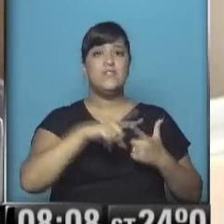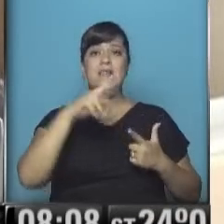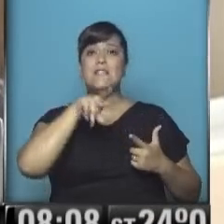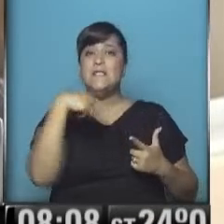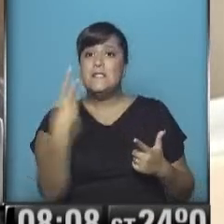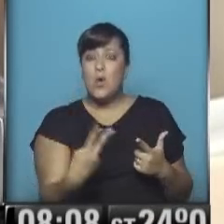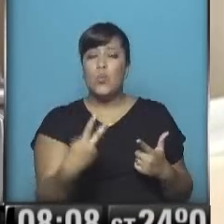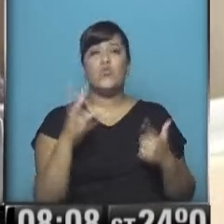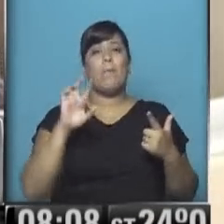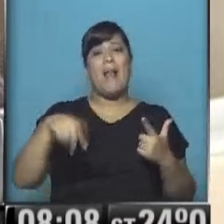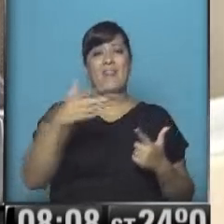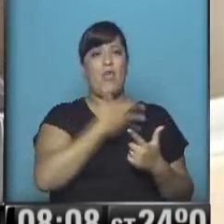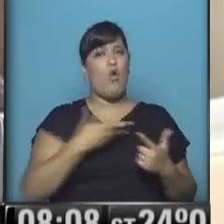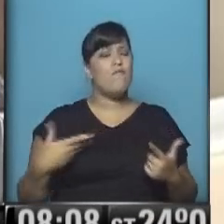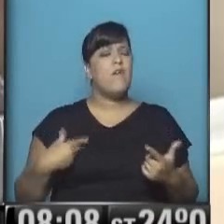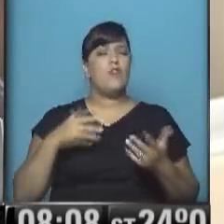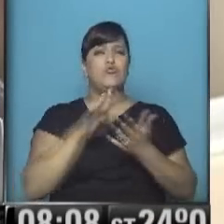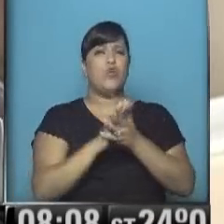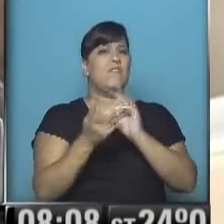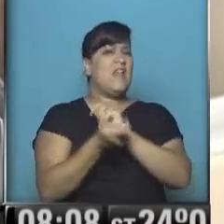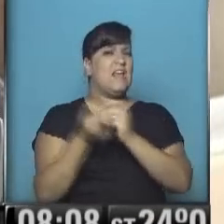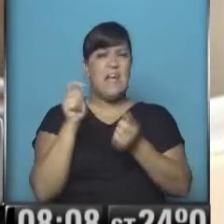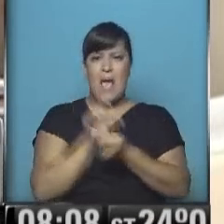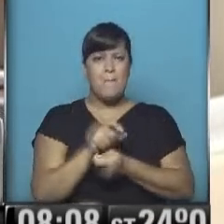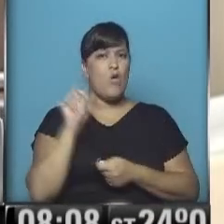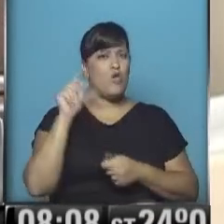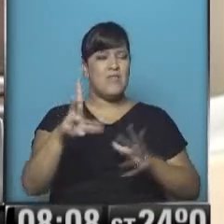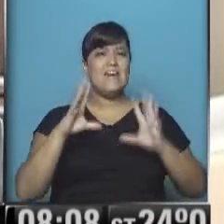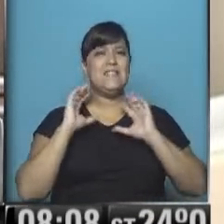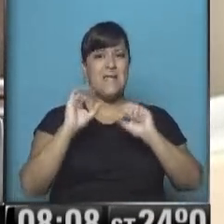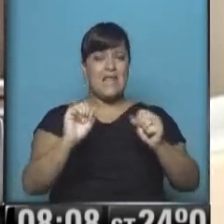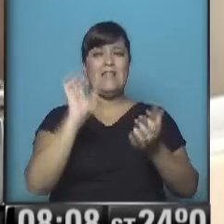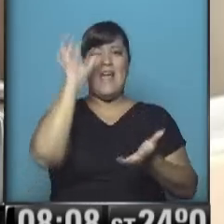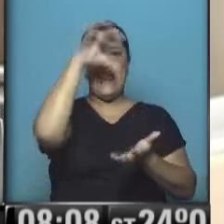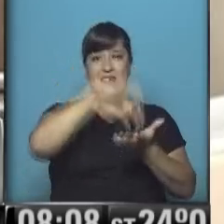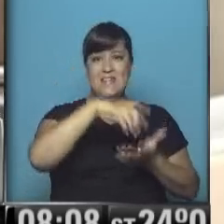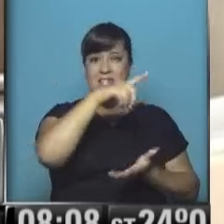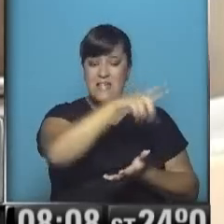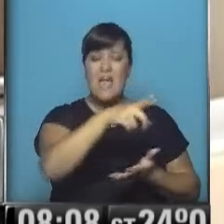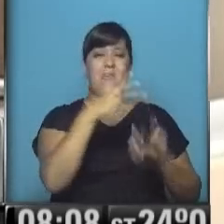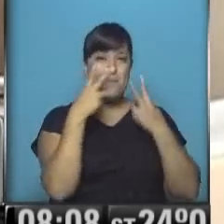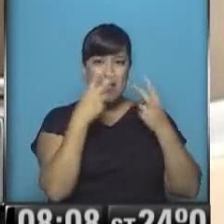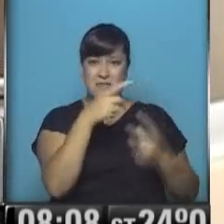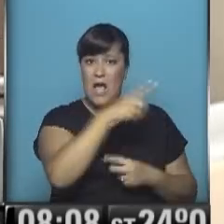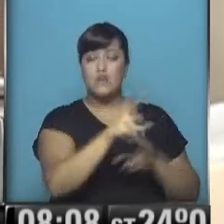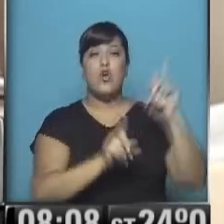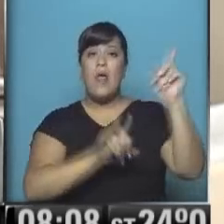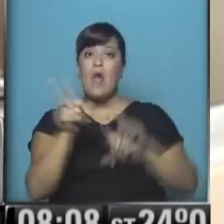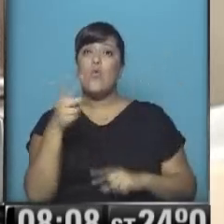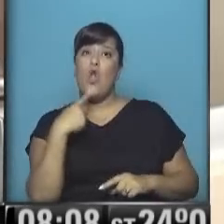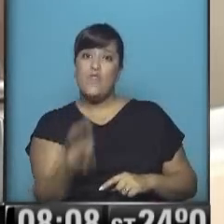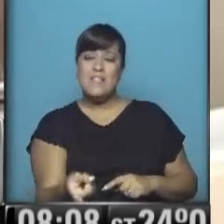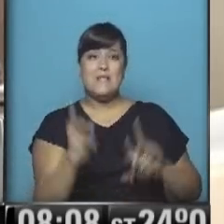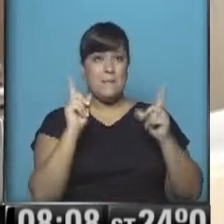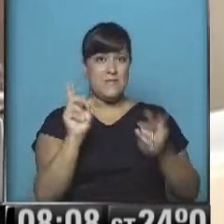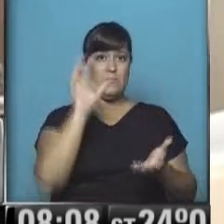del gobierno en cuanto a la modificación de la Secretaría de Inteligencia? Algunos sectores están diciendo que